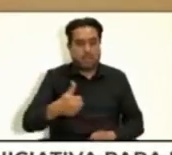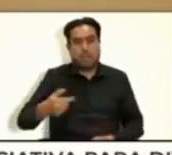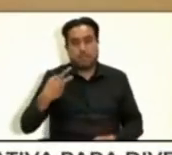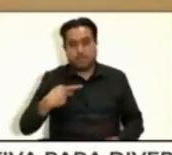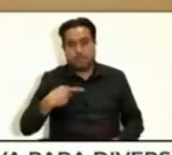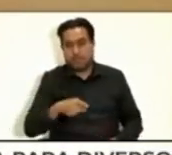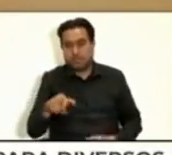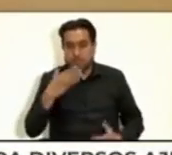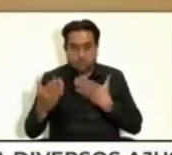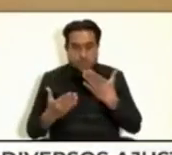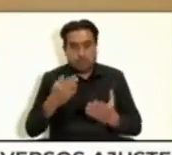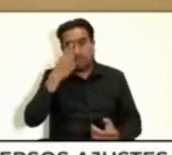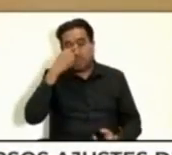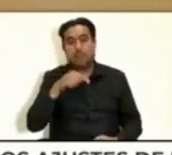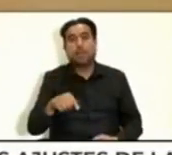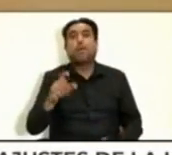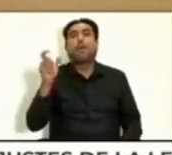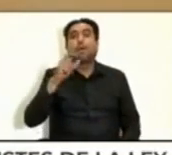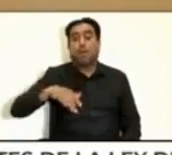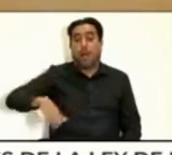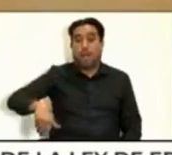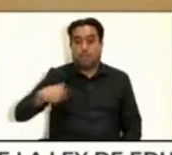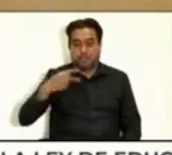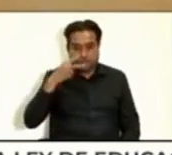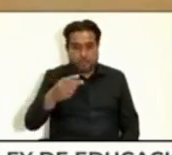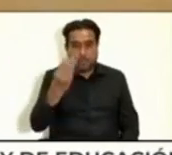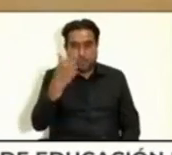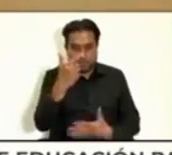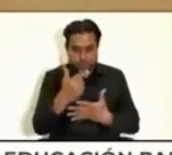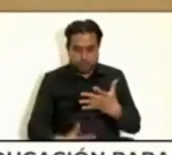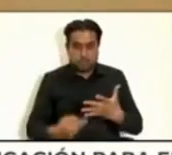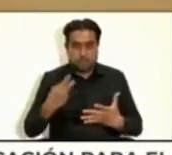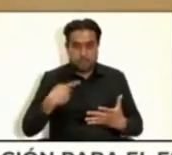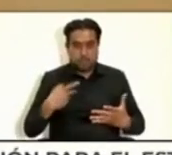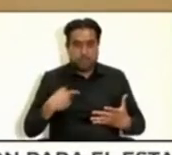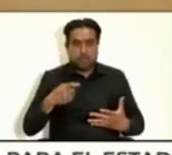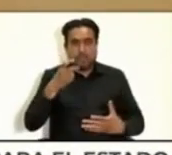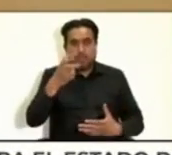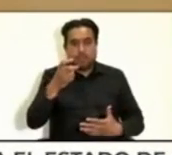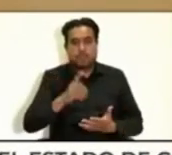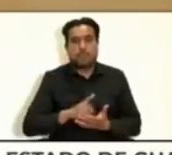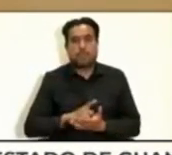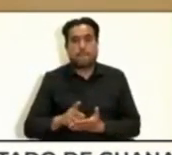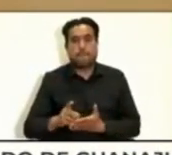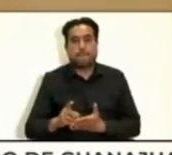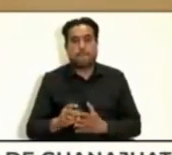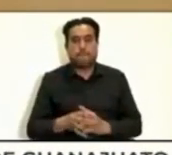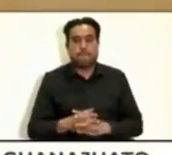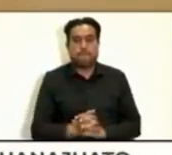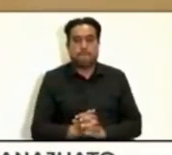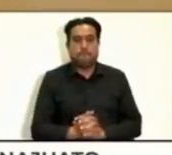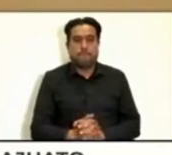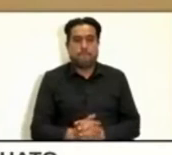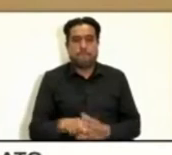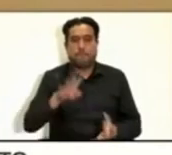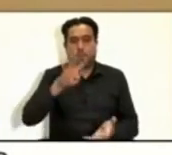de acuerdo con la matrícula del último ciclo escolar registrado el costo total de este derecho ascendería a poco más